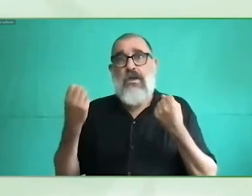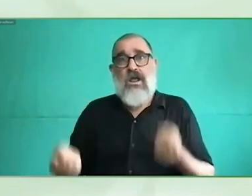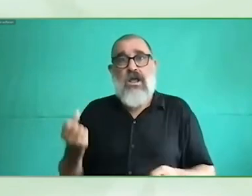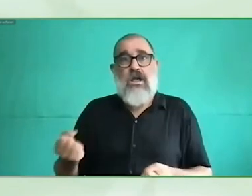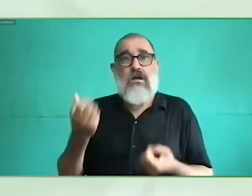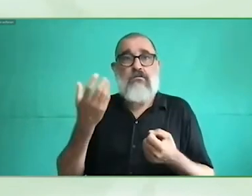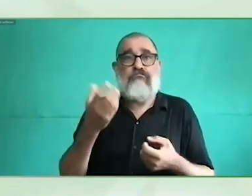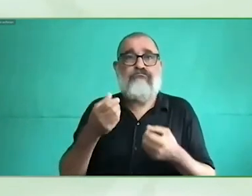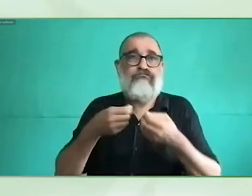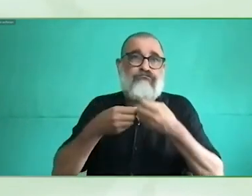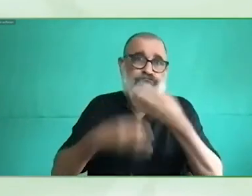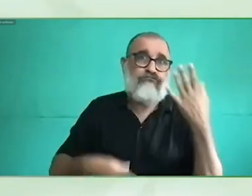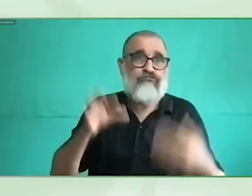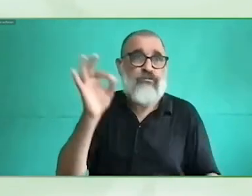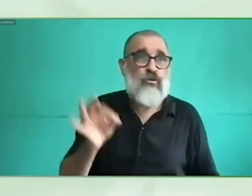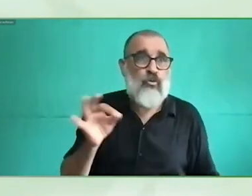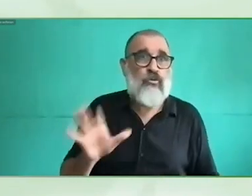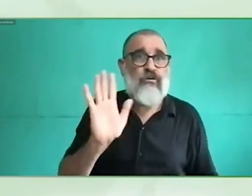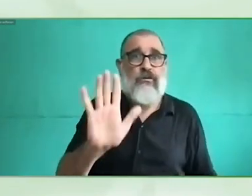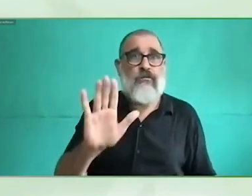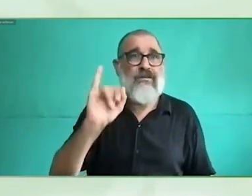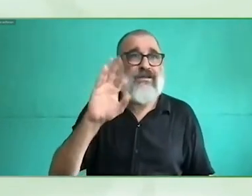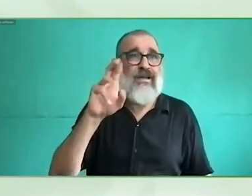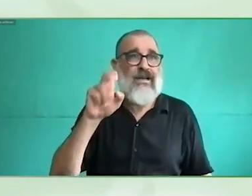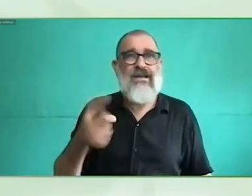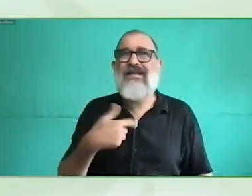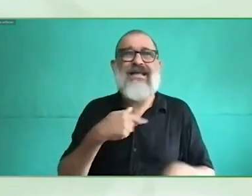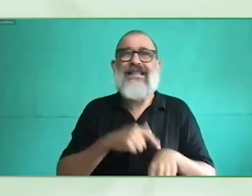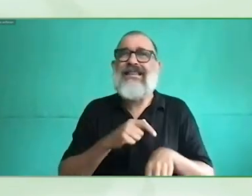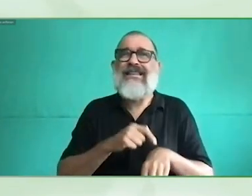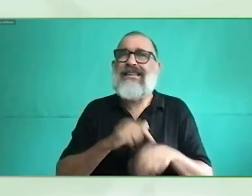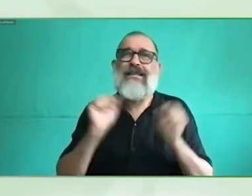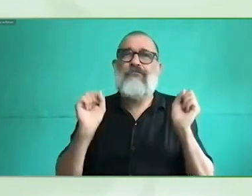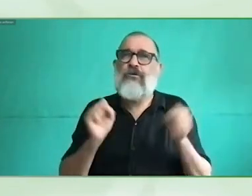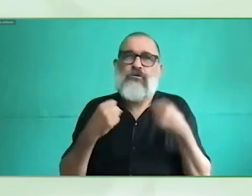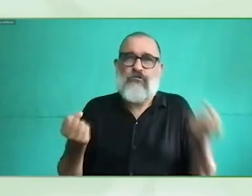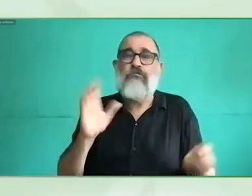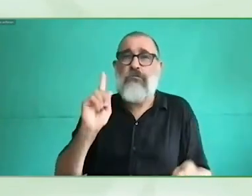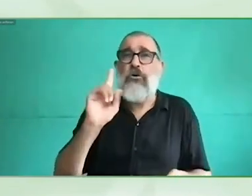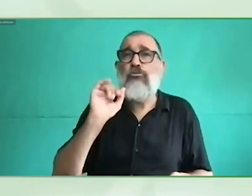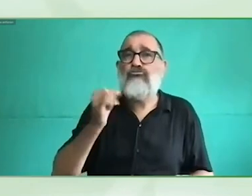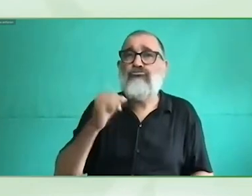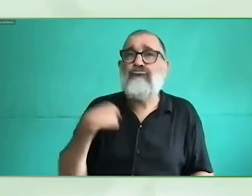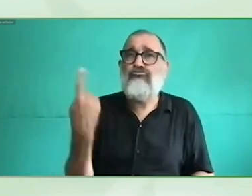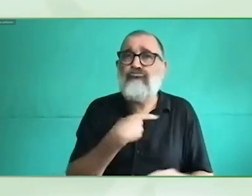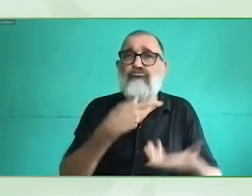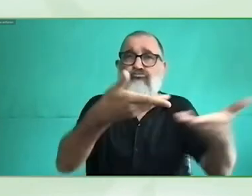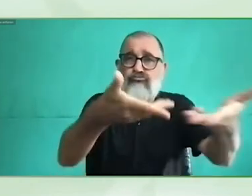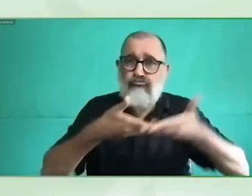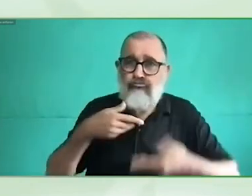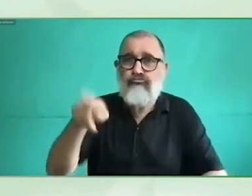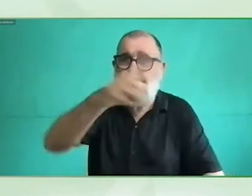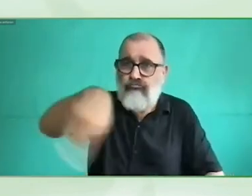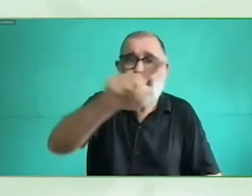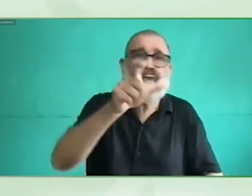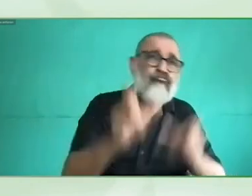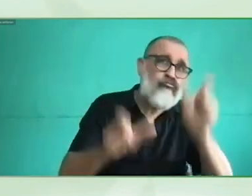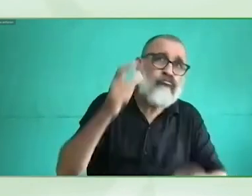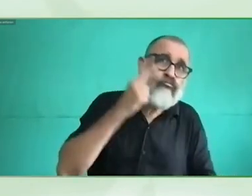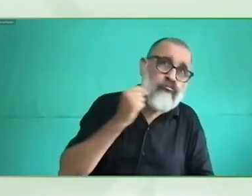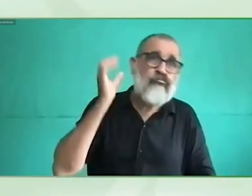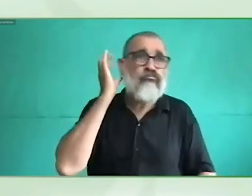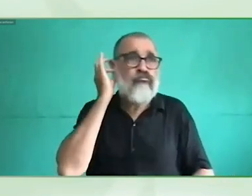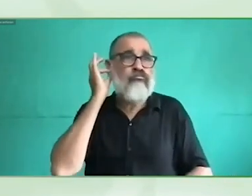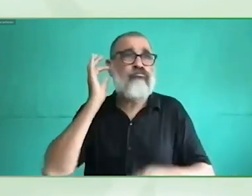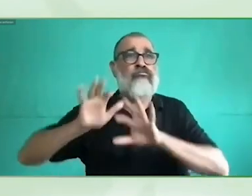Irene y para también trasladarle preguntas o intercambiar ideas y demás y también aquí de manera presencial en las sesiones en los espacios